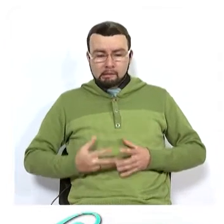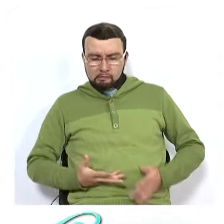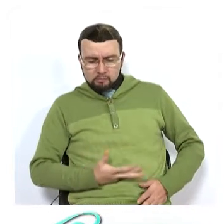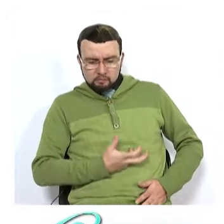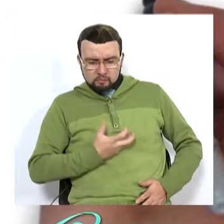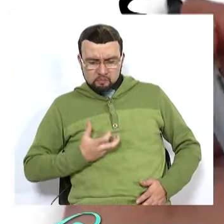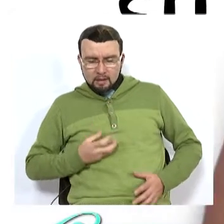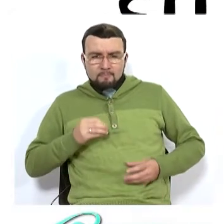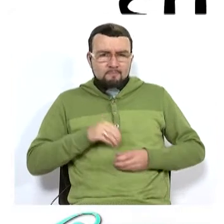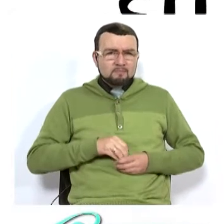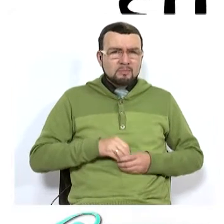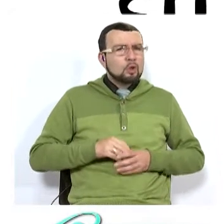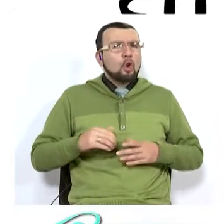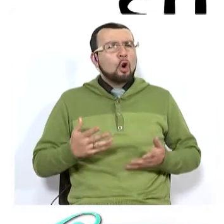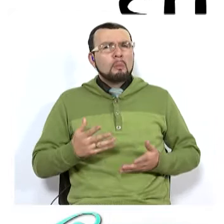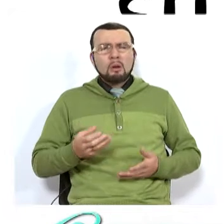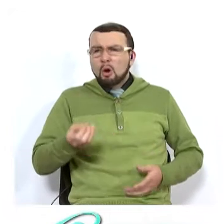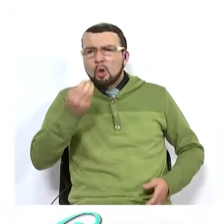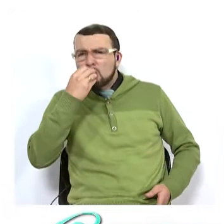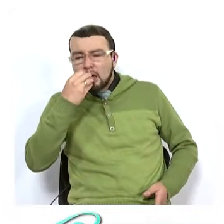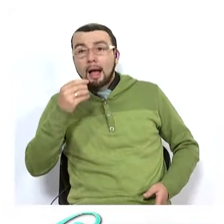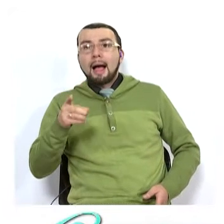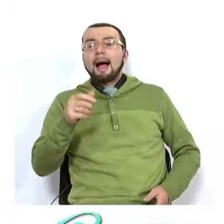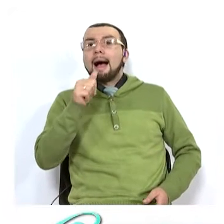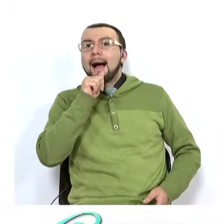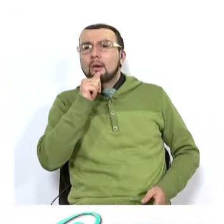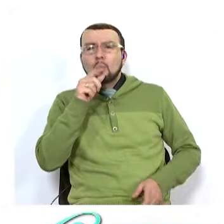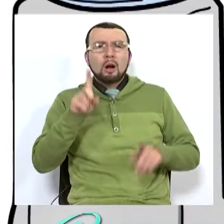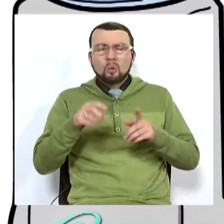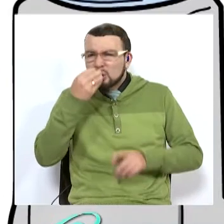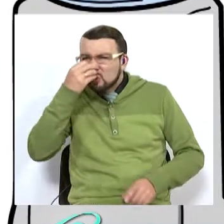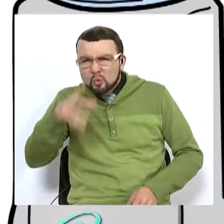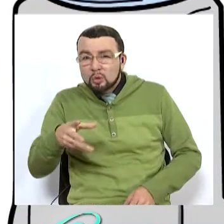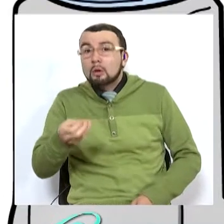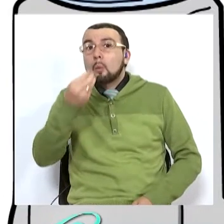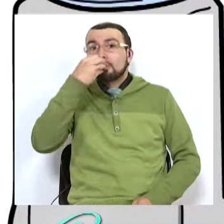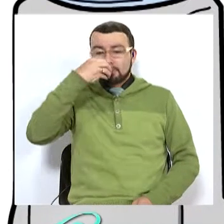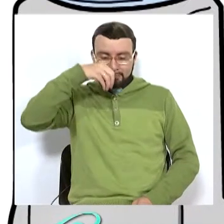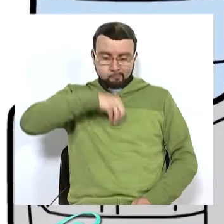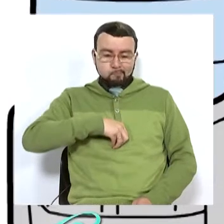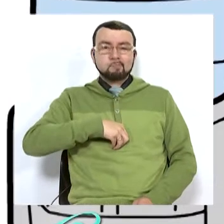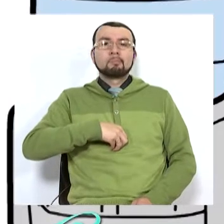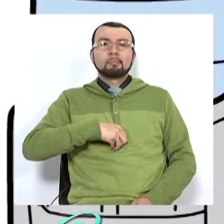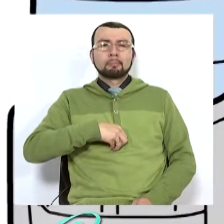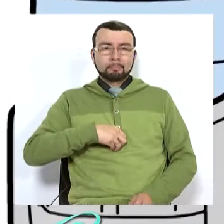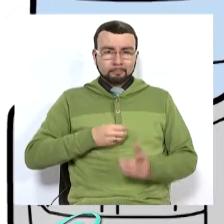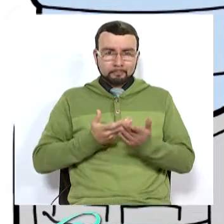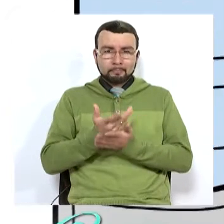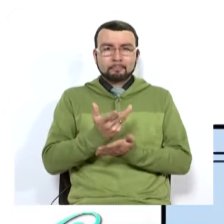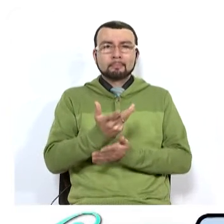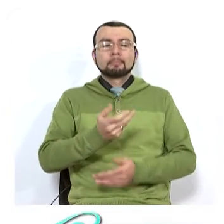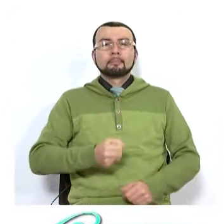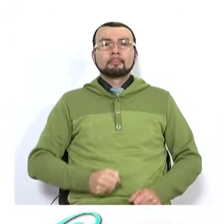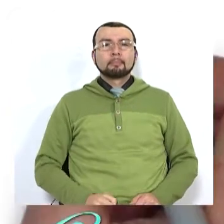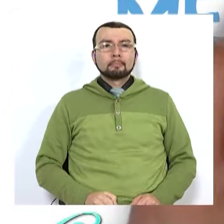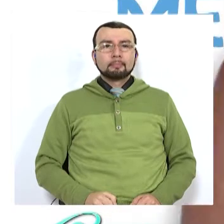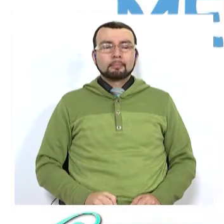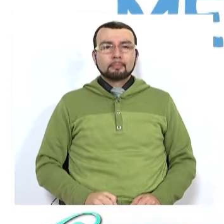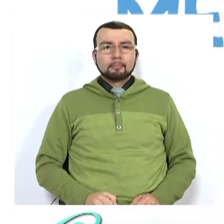gastritis. Su forma de contagio es a través de agua y alimentos contaminados. Esto es Medicina para Todos.